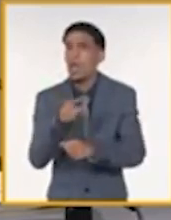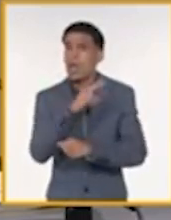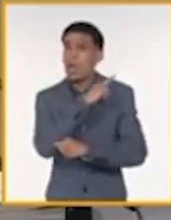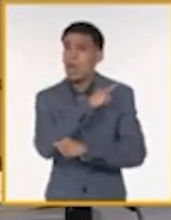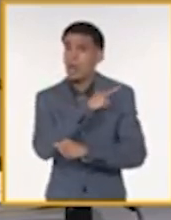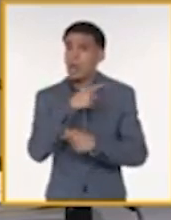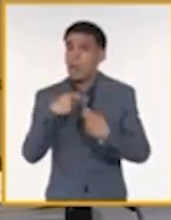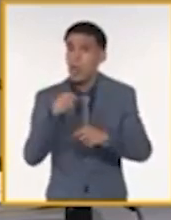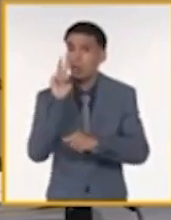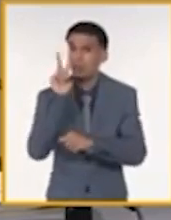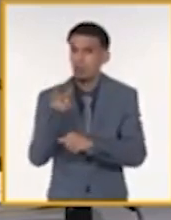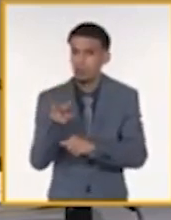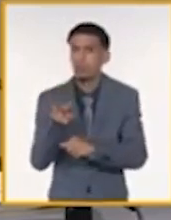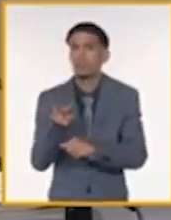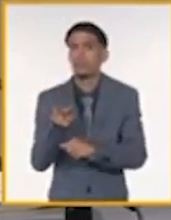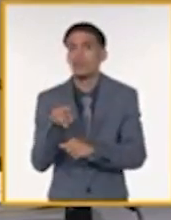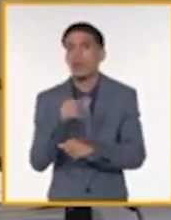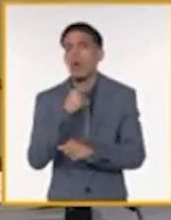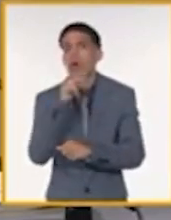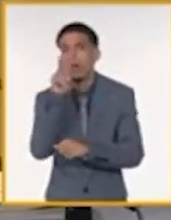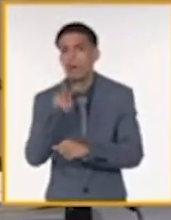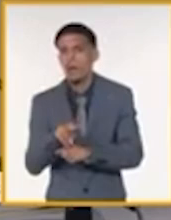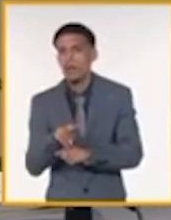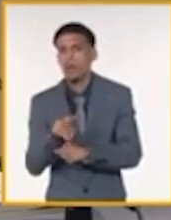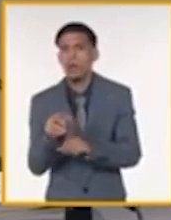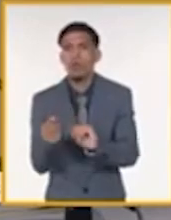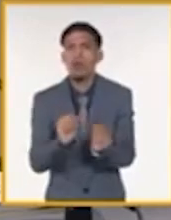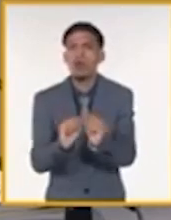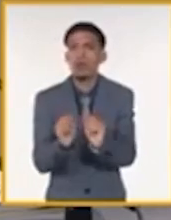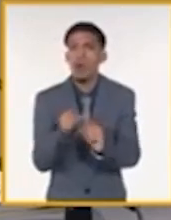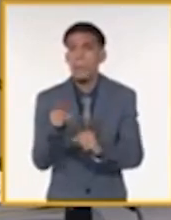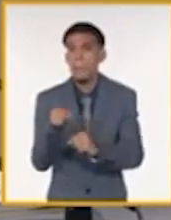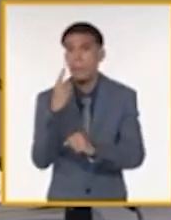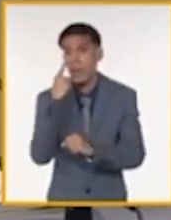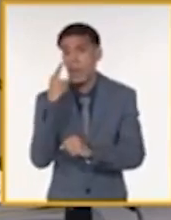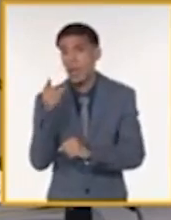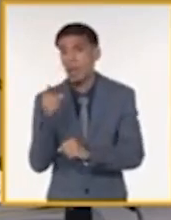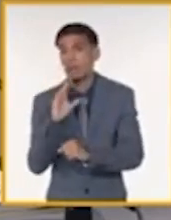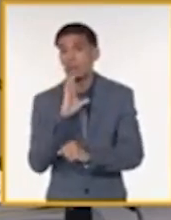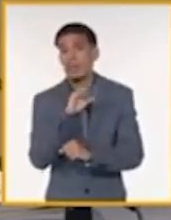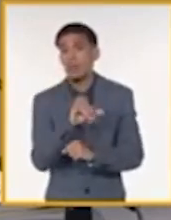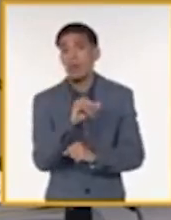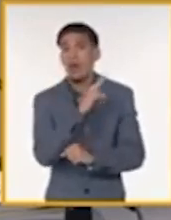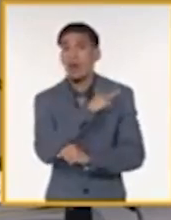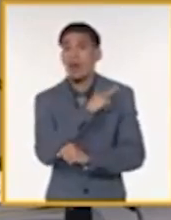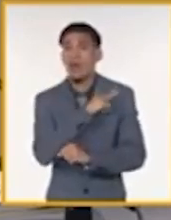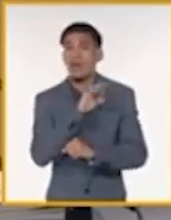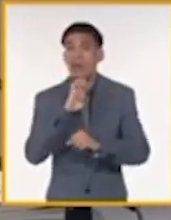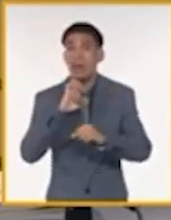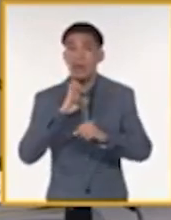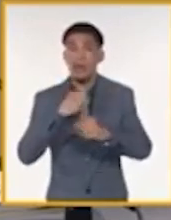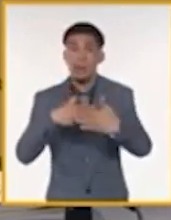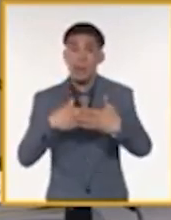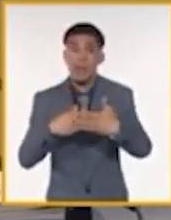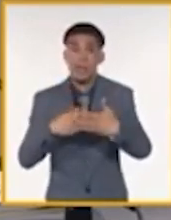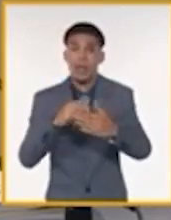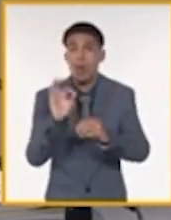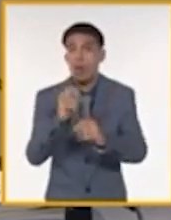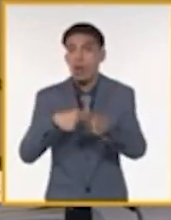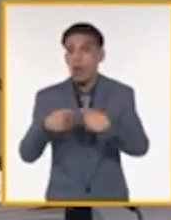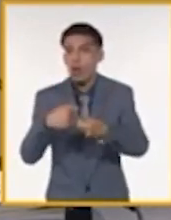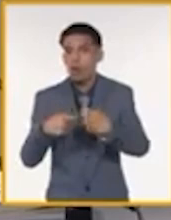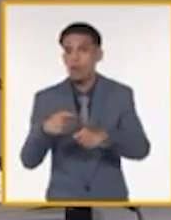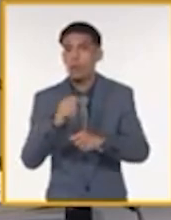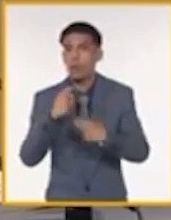social y del impuesto sobre los ingresos eh personales un impuesto sobre ingresos personales que tiene una adecuación muy importante